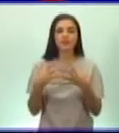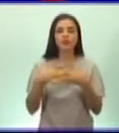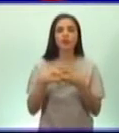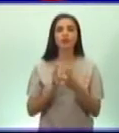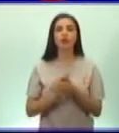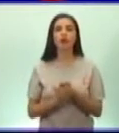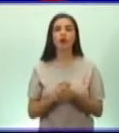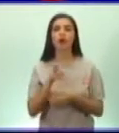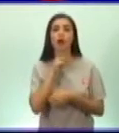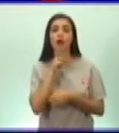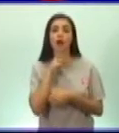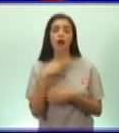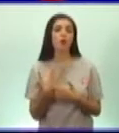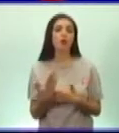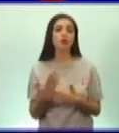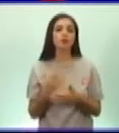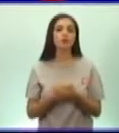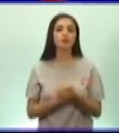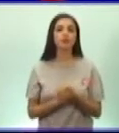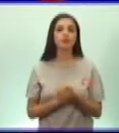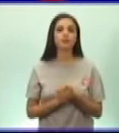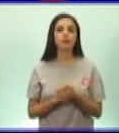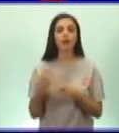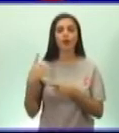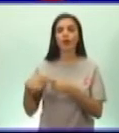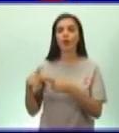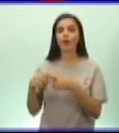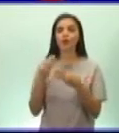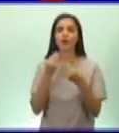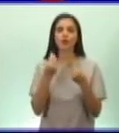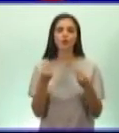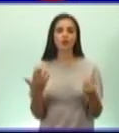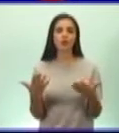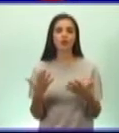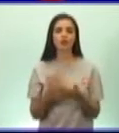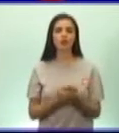agua y otras sustancias.